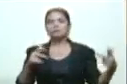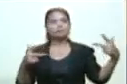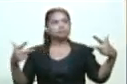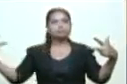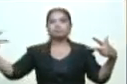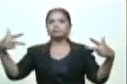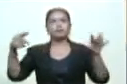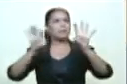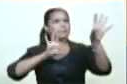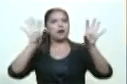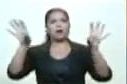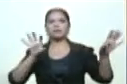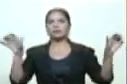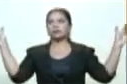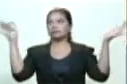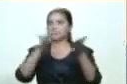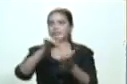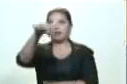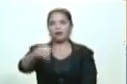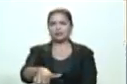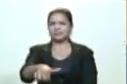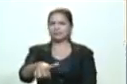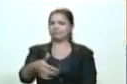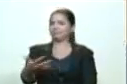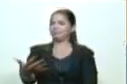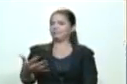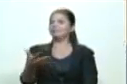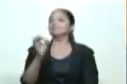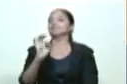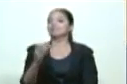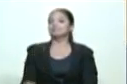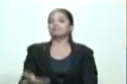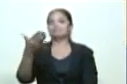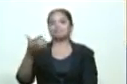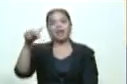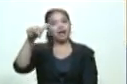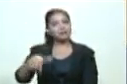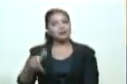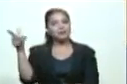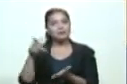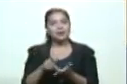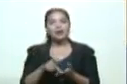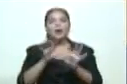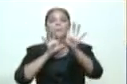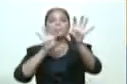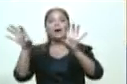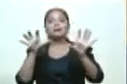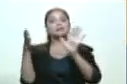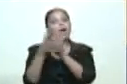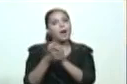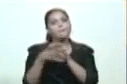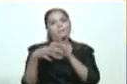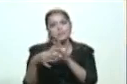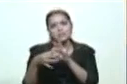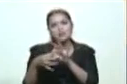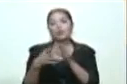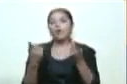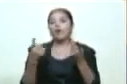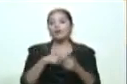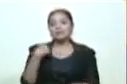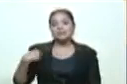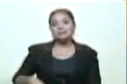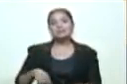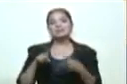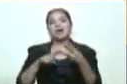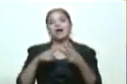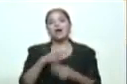países tan diversos hoy presentes. No es poca señal que esté hoy aquí países amigos como China, como Rusia,